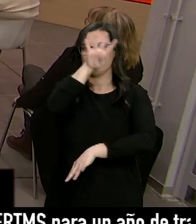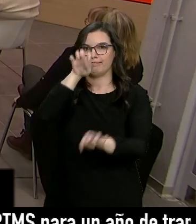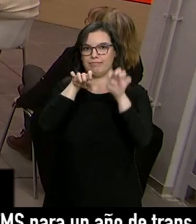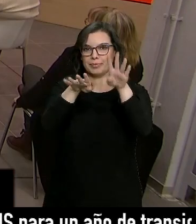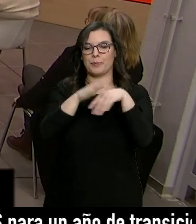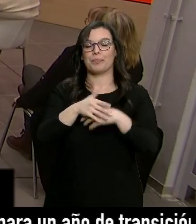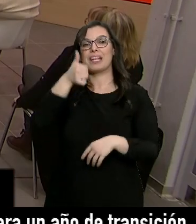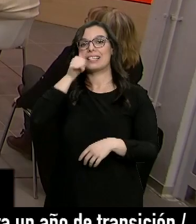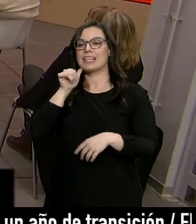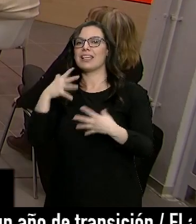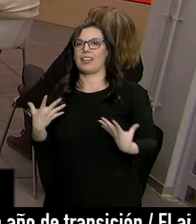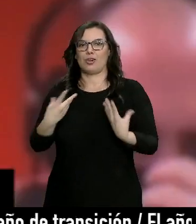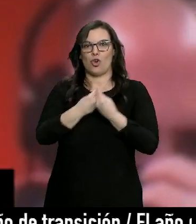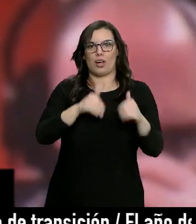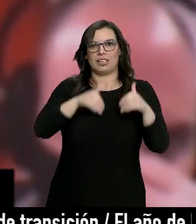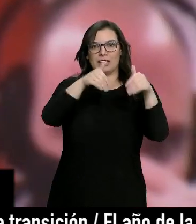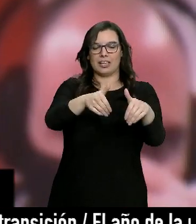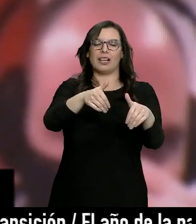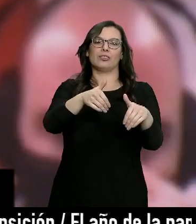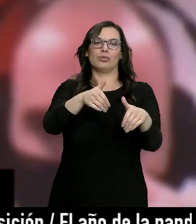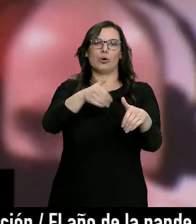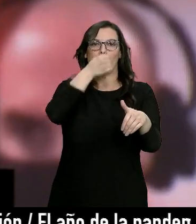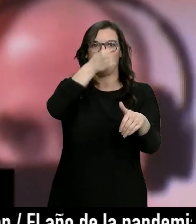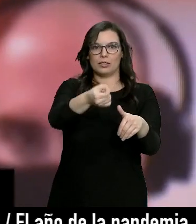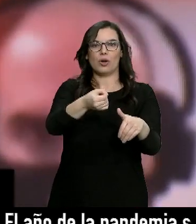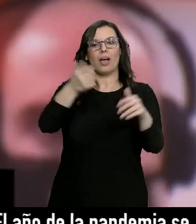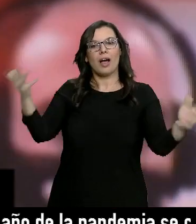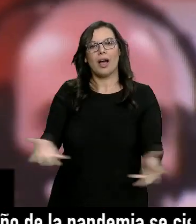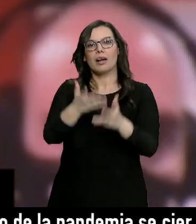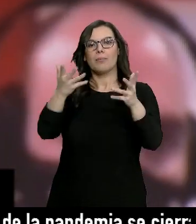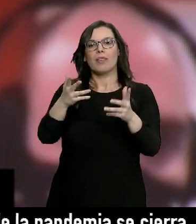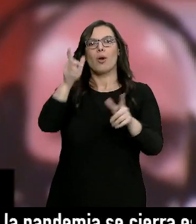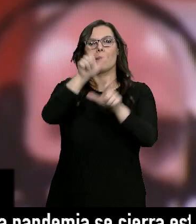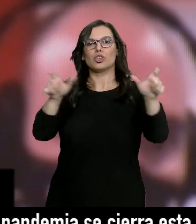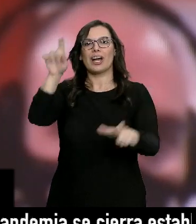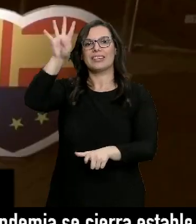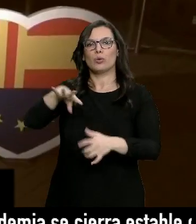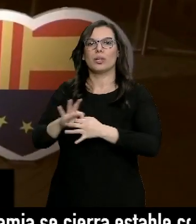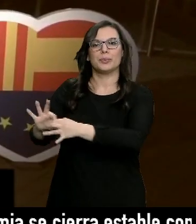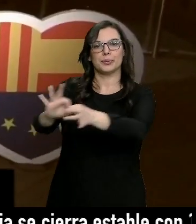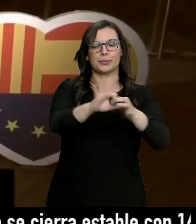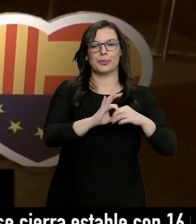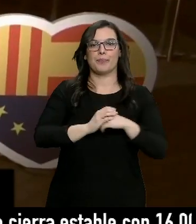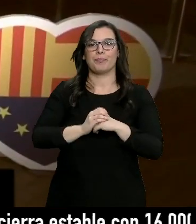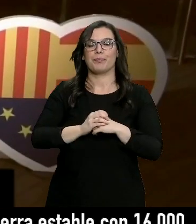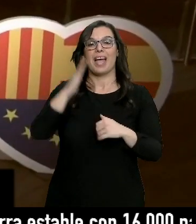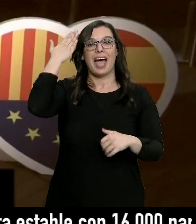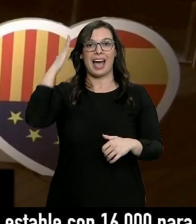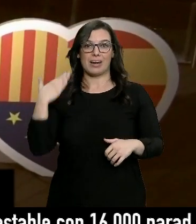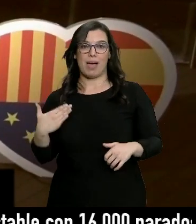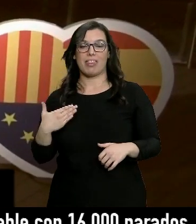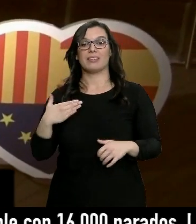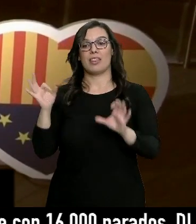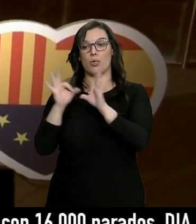al candidato socialista Salvador Illa, animando al reencuentro entre los catalanes. Desde Ciudadanos, Inés Arrimadas y su